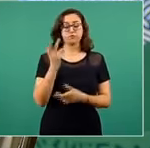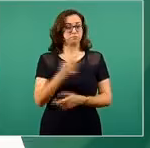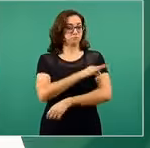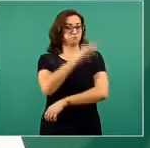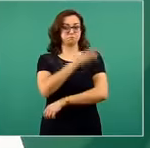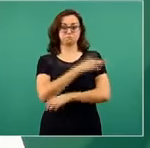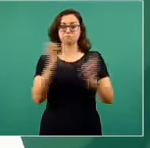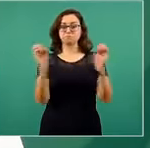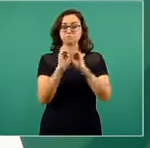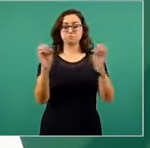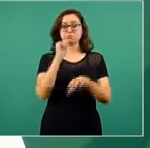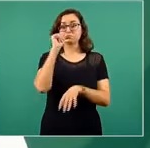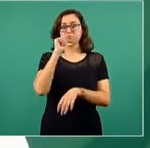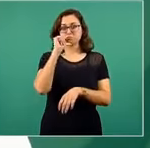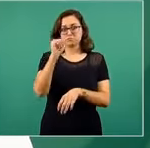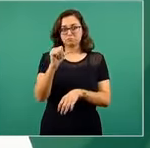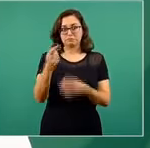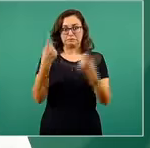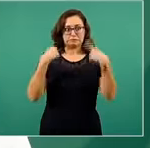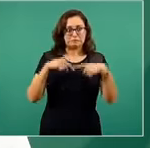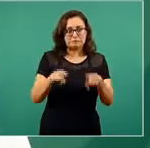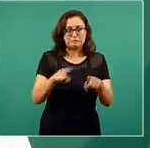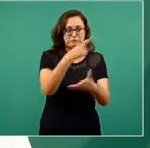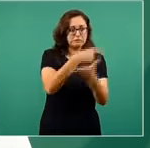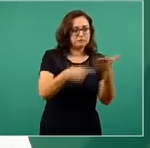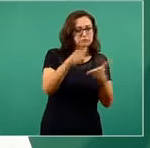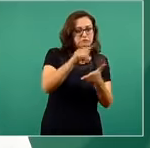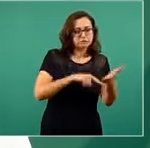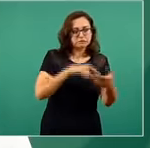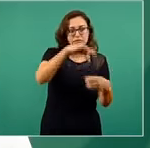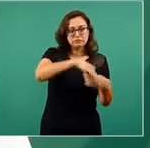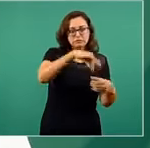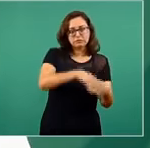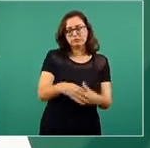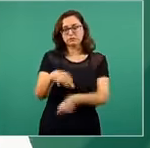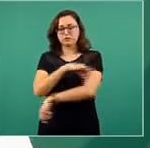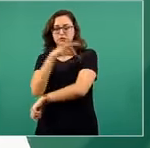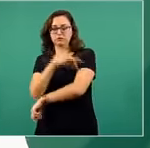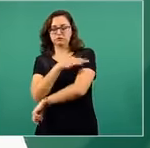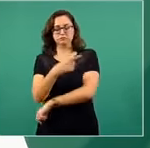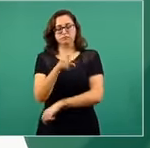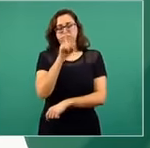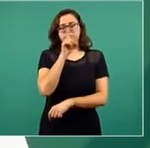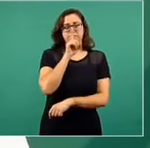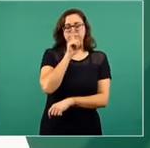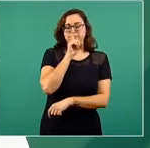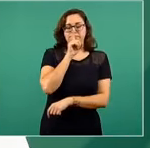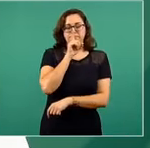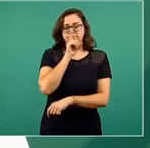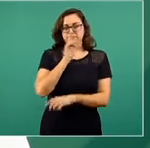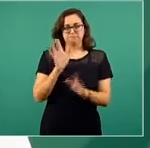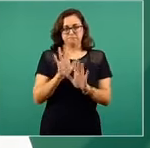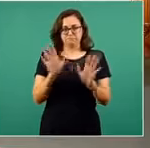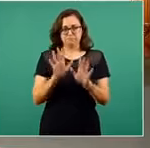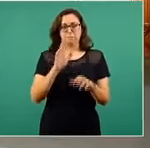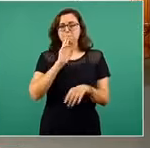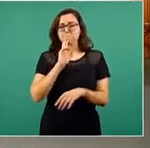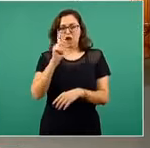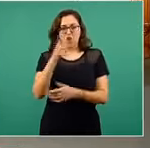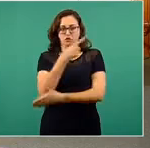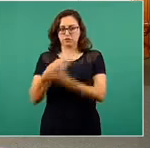también el sábado terminamos más temprano el proceso de vacunación. Pero esto lo hemos retomado el día de hoy.